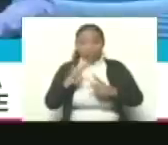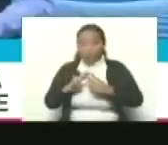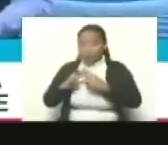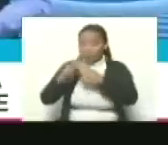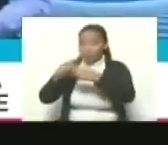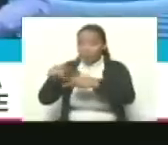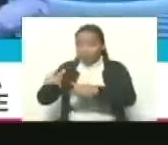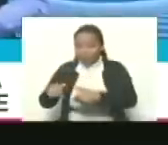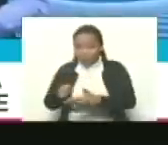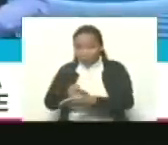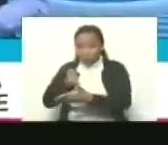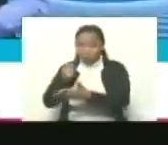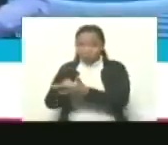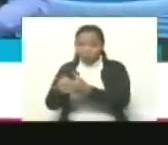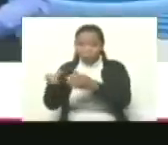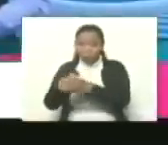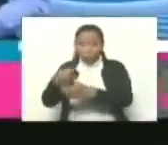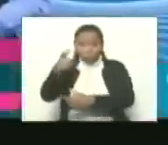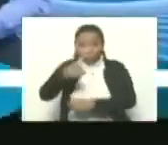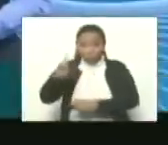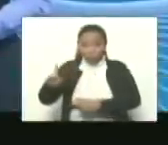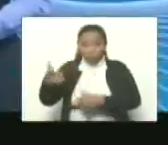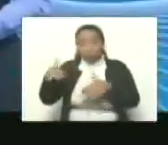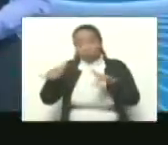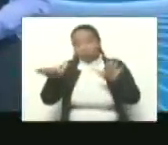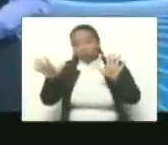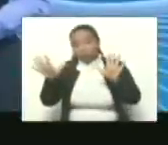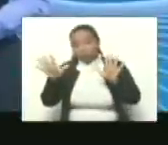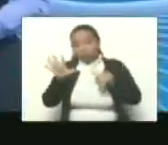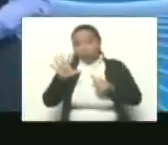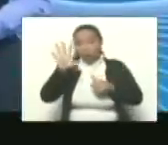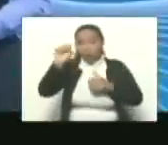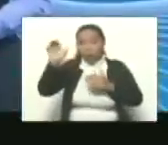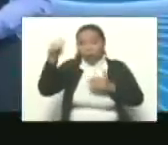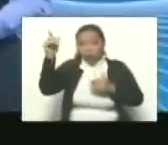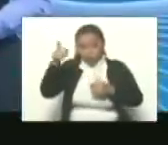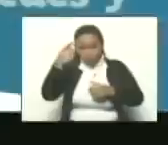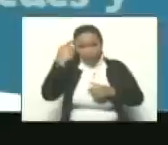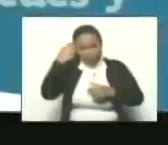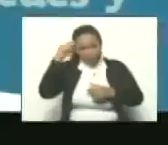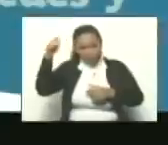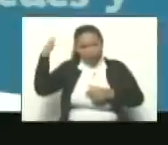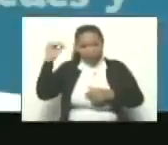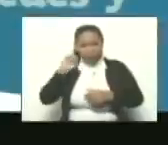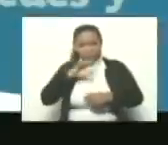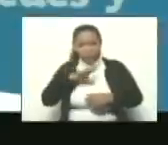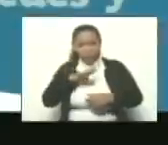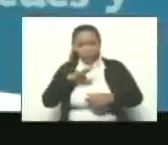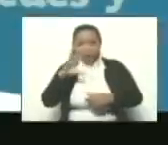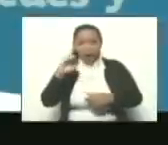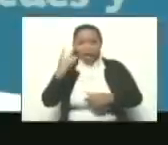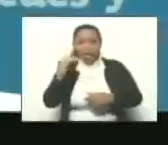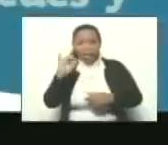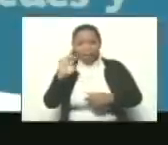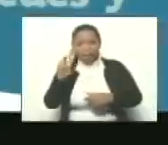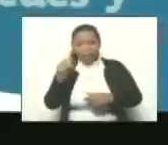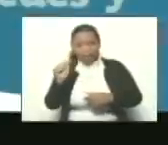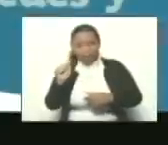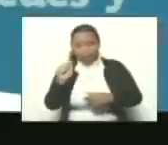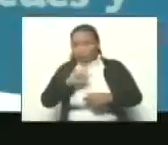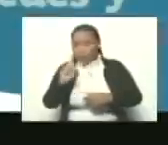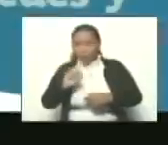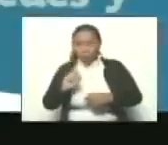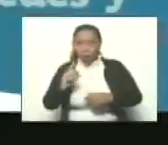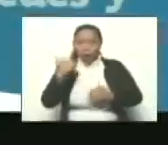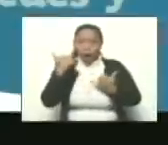Estado, a un grupo de personas para que supuestamente importaran. Ustedes se acuerdan de Cadivi, ¿verdad? ¿Ah? Ya no es Cadivi, ahora son los